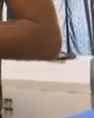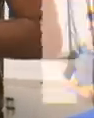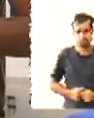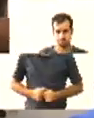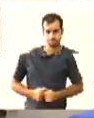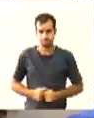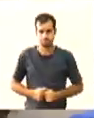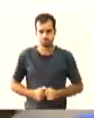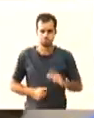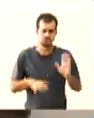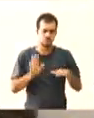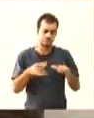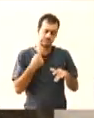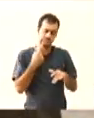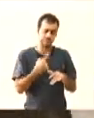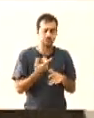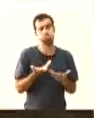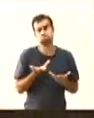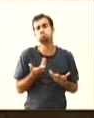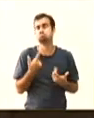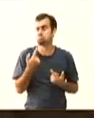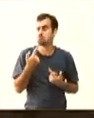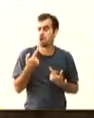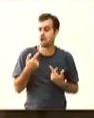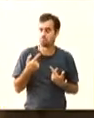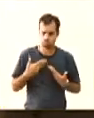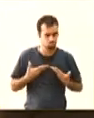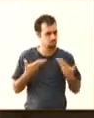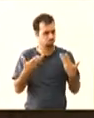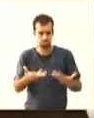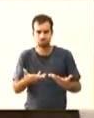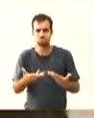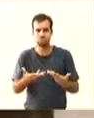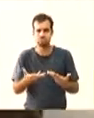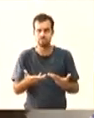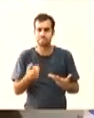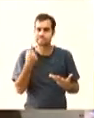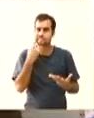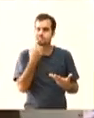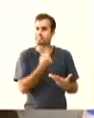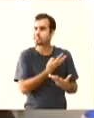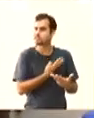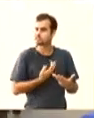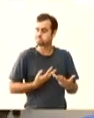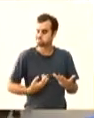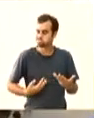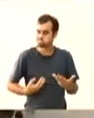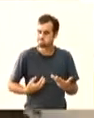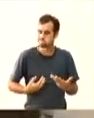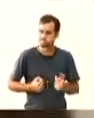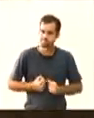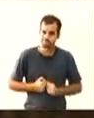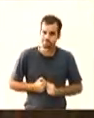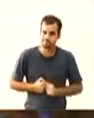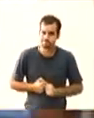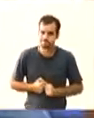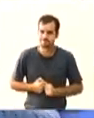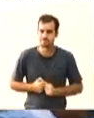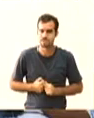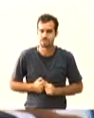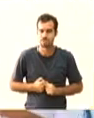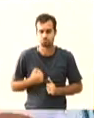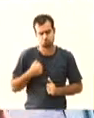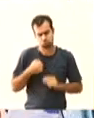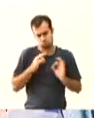Definen como símbolo altruista, otros como muestra desinteresada, alta cuota de sensibilidad o gesto solidario. Sin